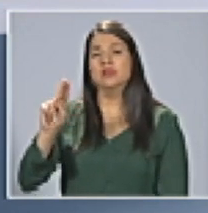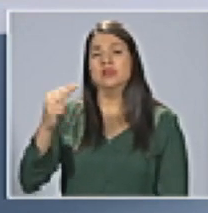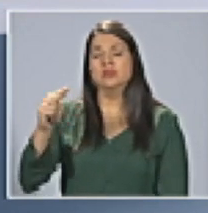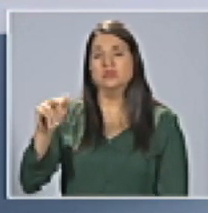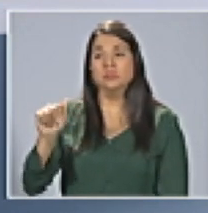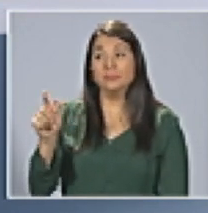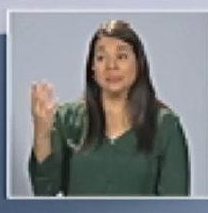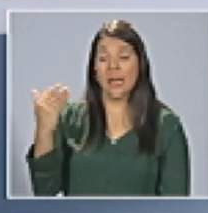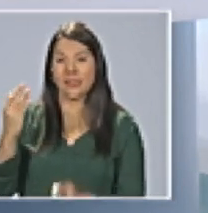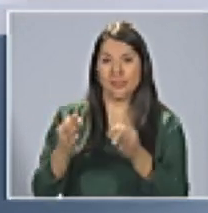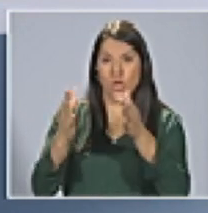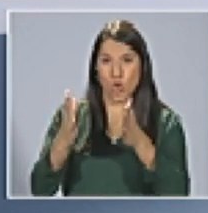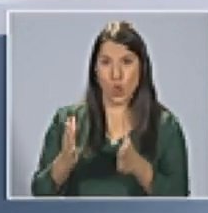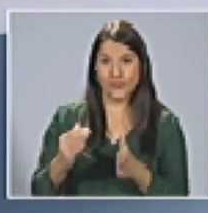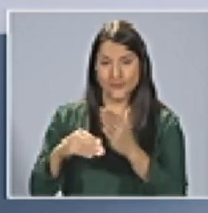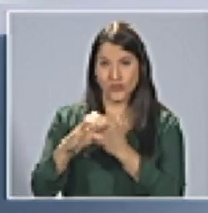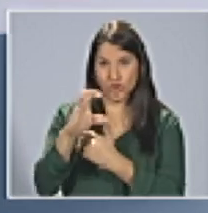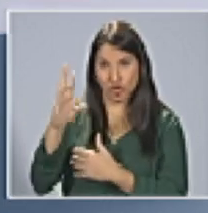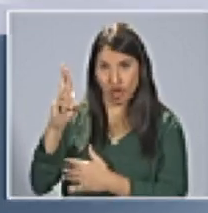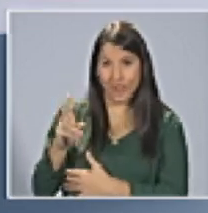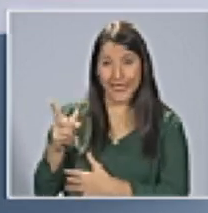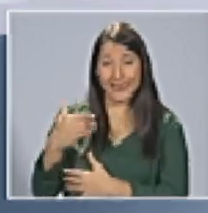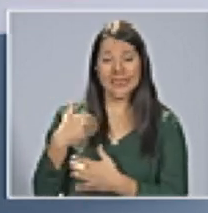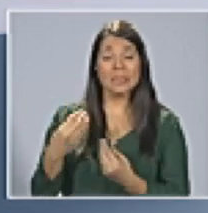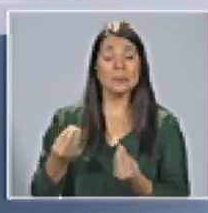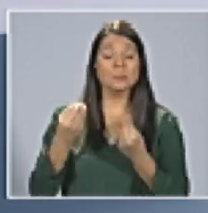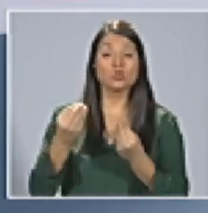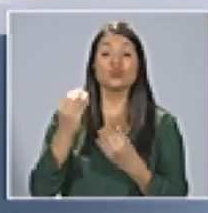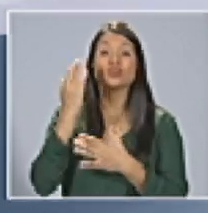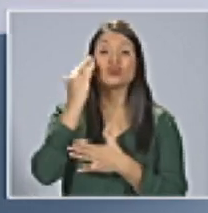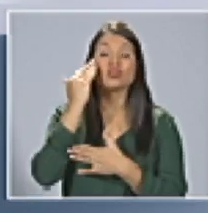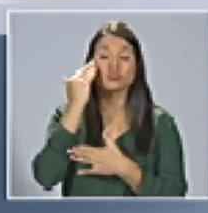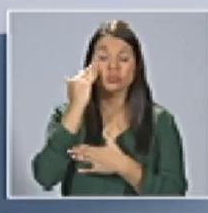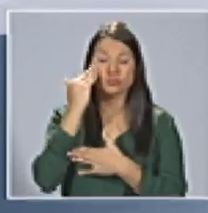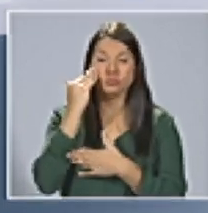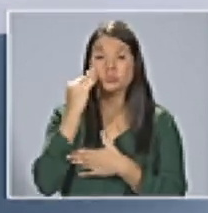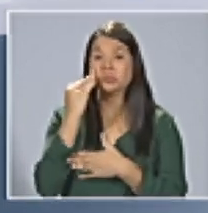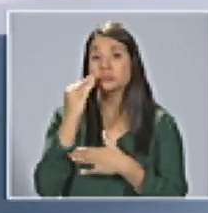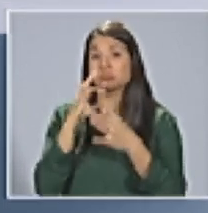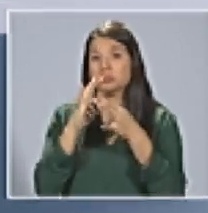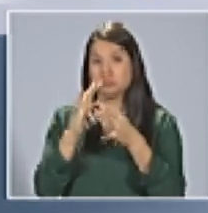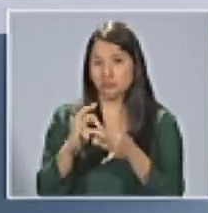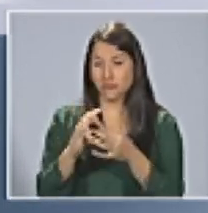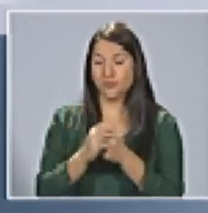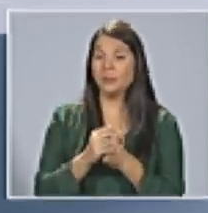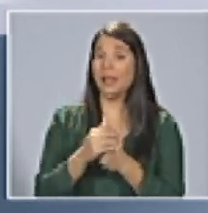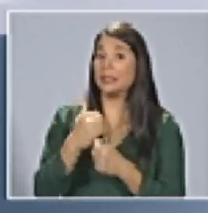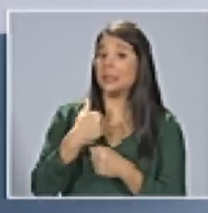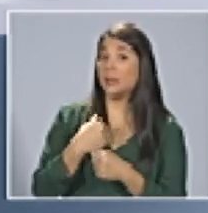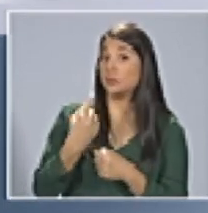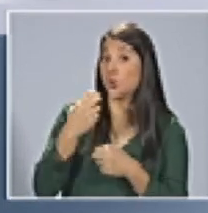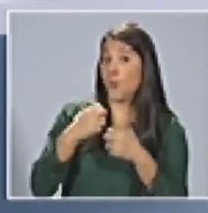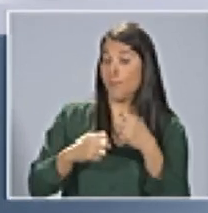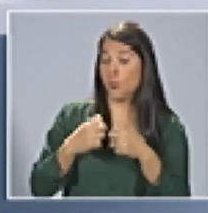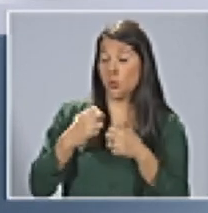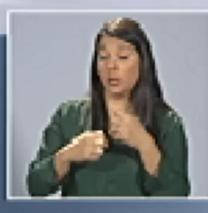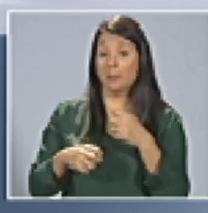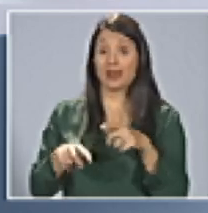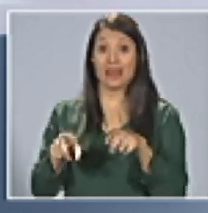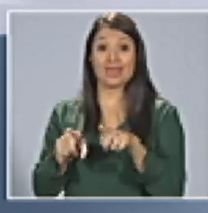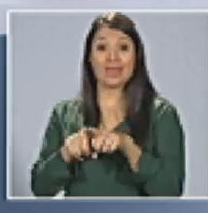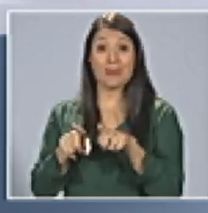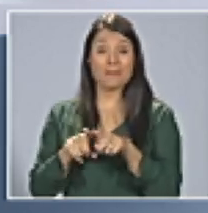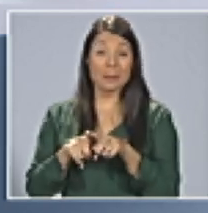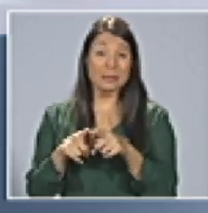que tiene bastante conocimiento al respecto. Don Edward, tenemos un problema que también es un